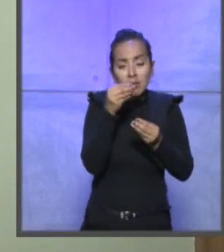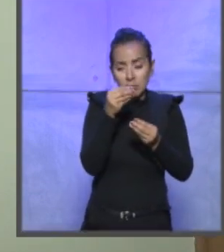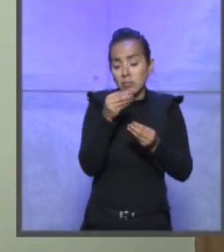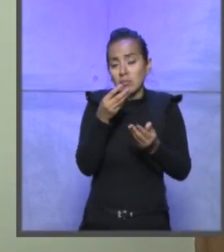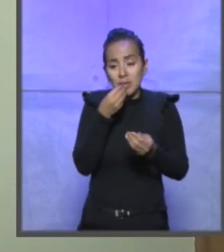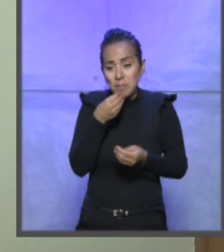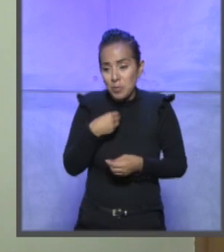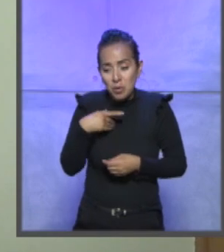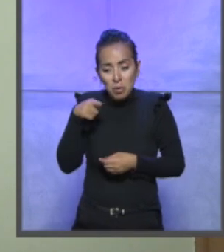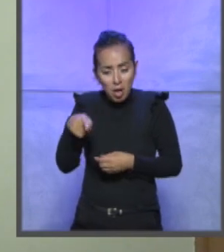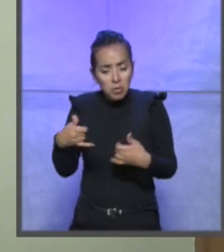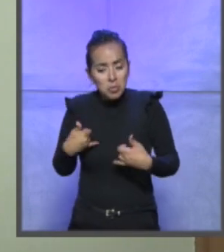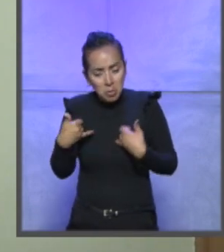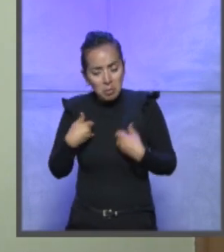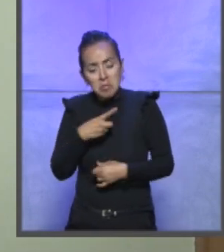jóvenes. Y lo digo